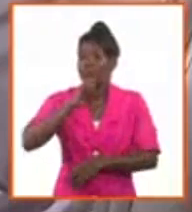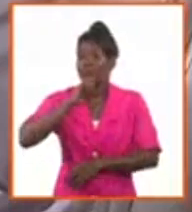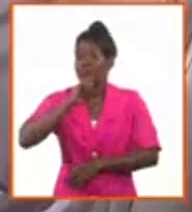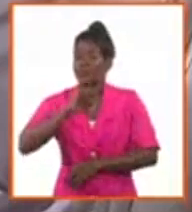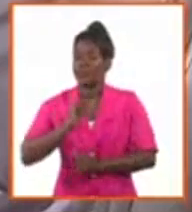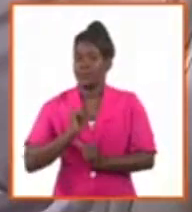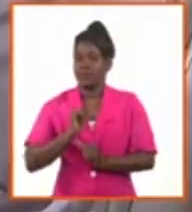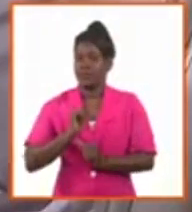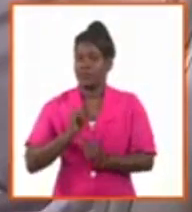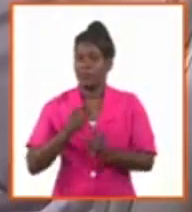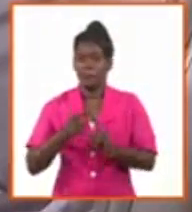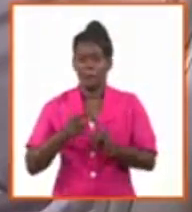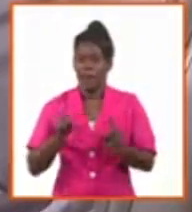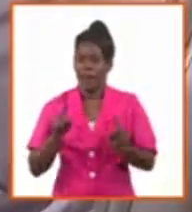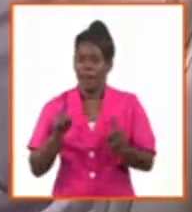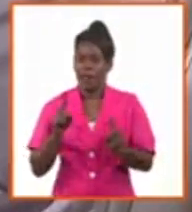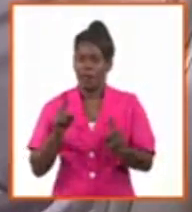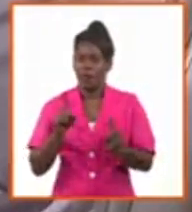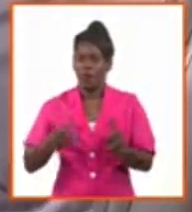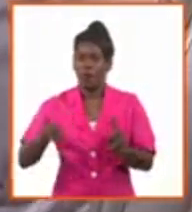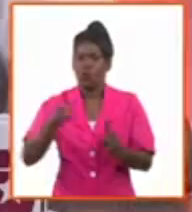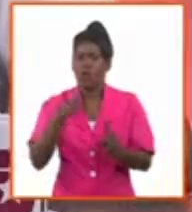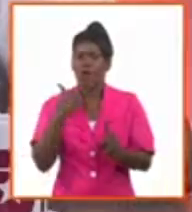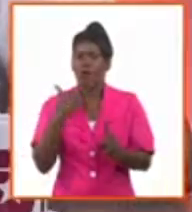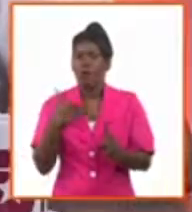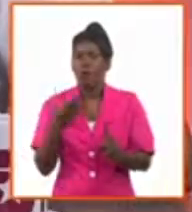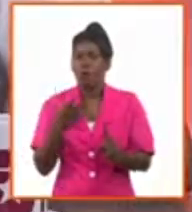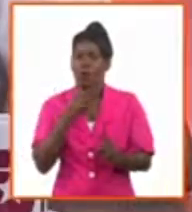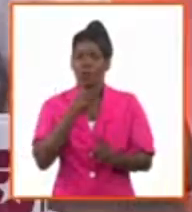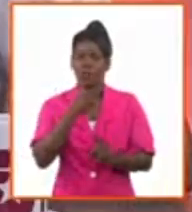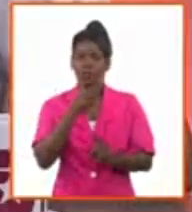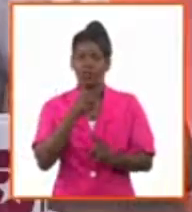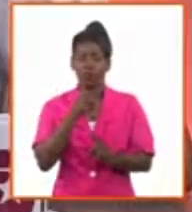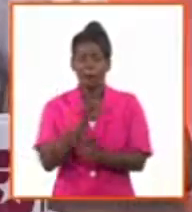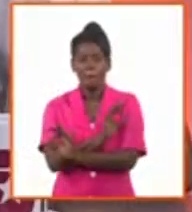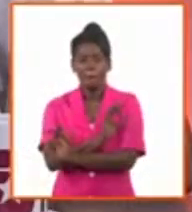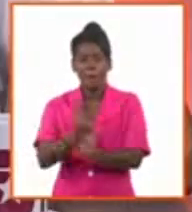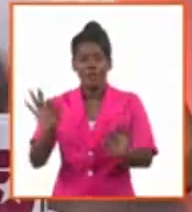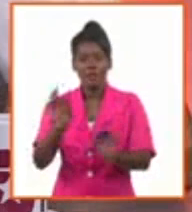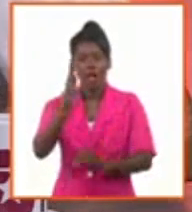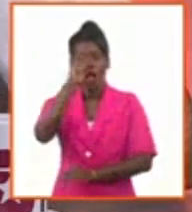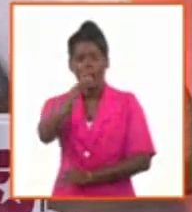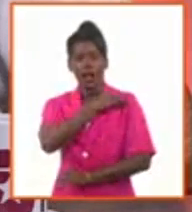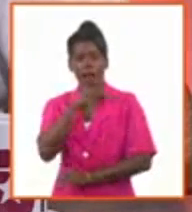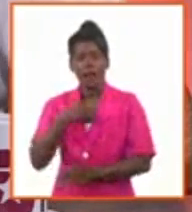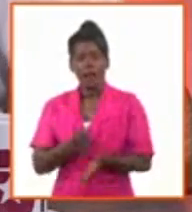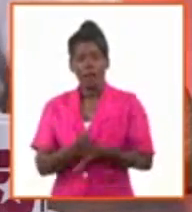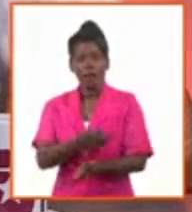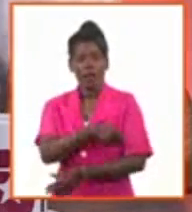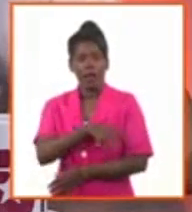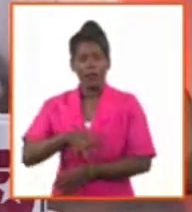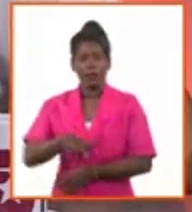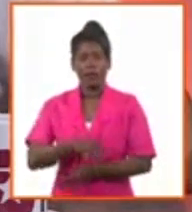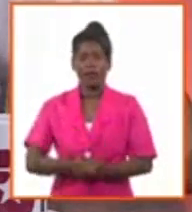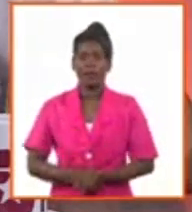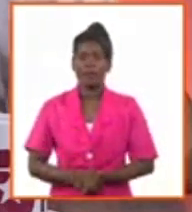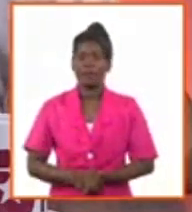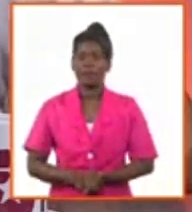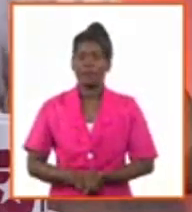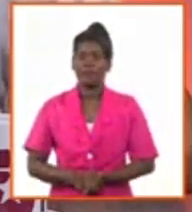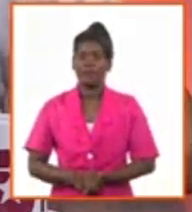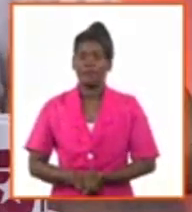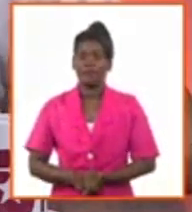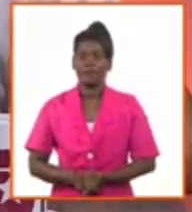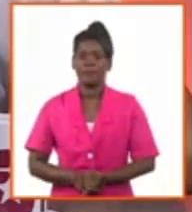tan difíciles, poder seguirle dando calidad a nuestros servicios médicos. En estos debates, una de las líneas que